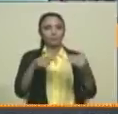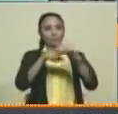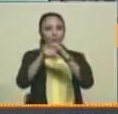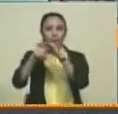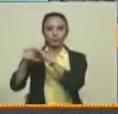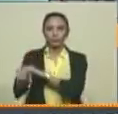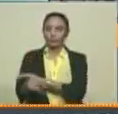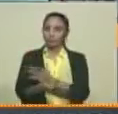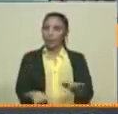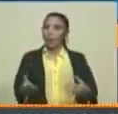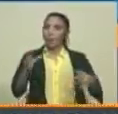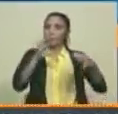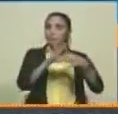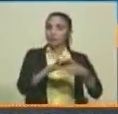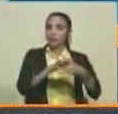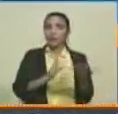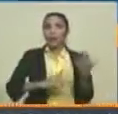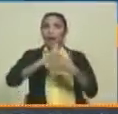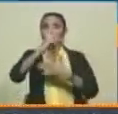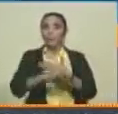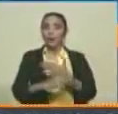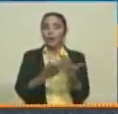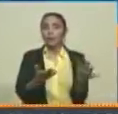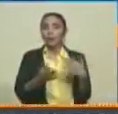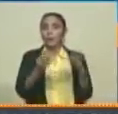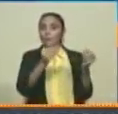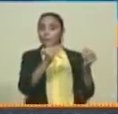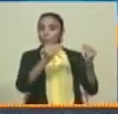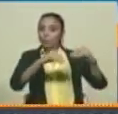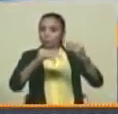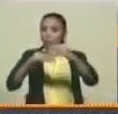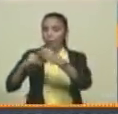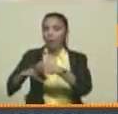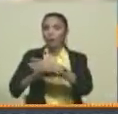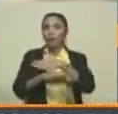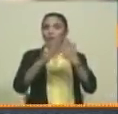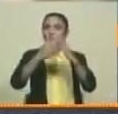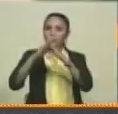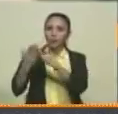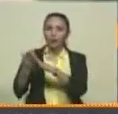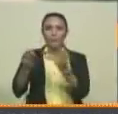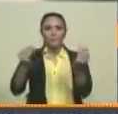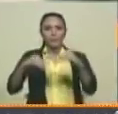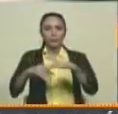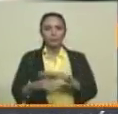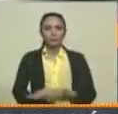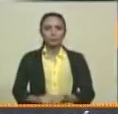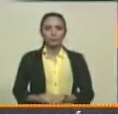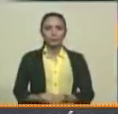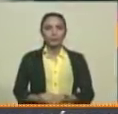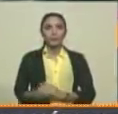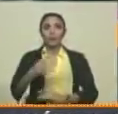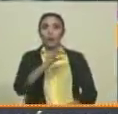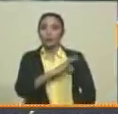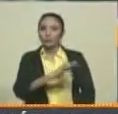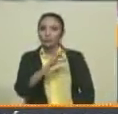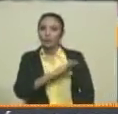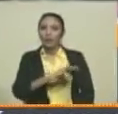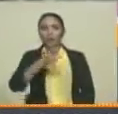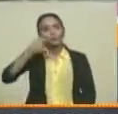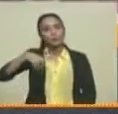Tenemos que engarzar el plan nacional de una sociedad democrática, verdadera y